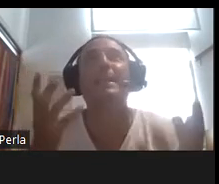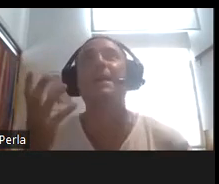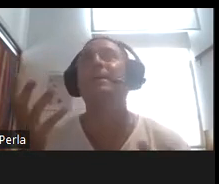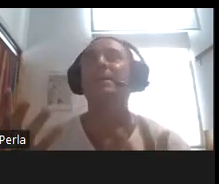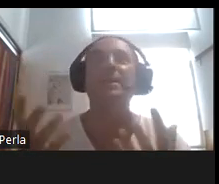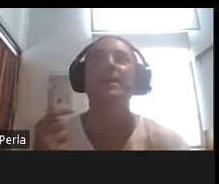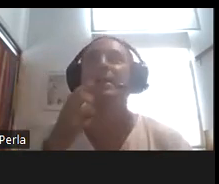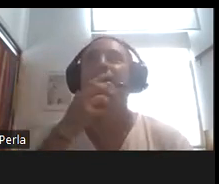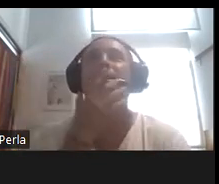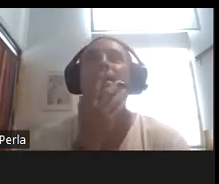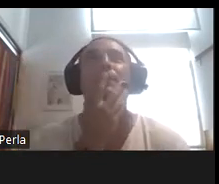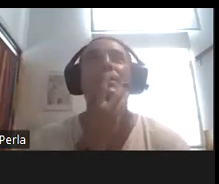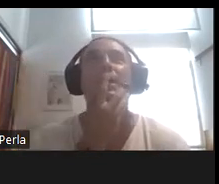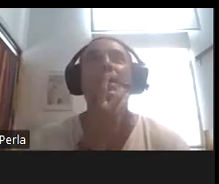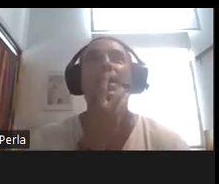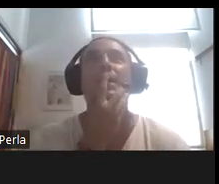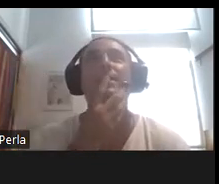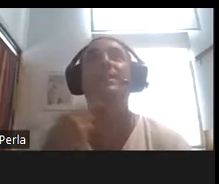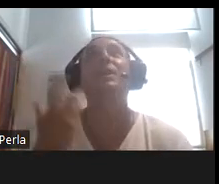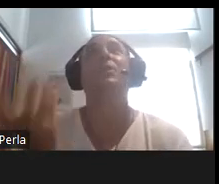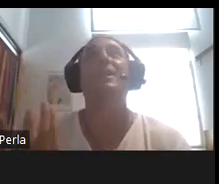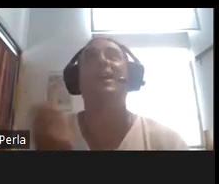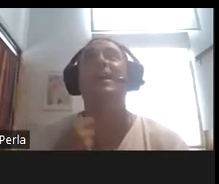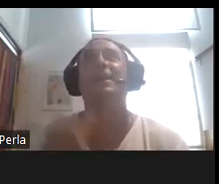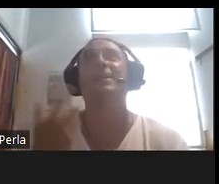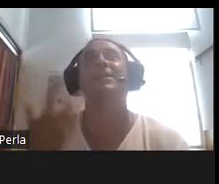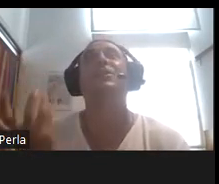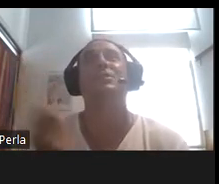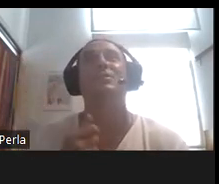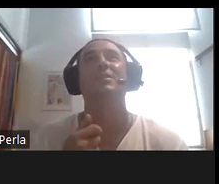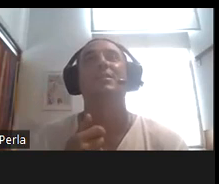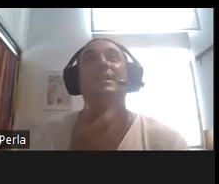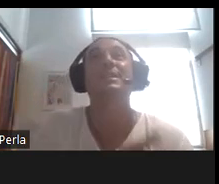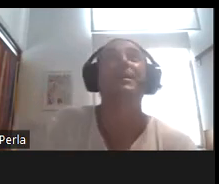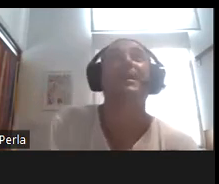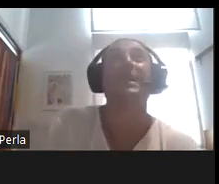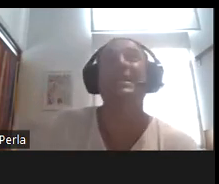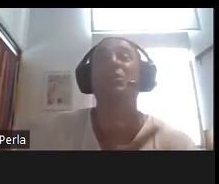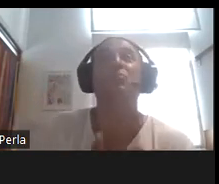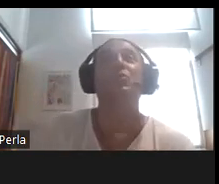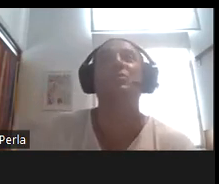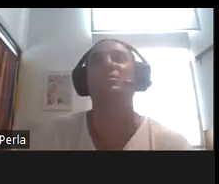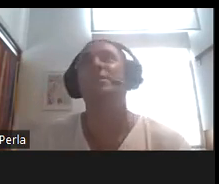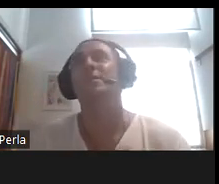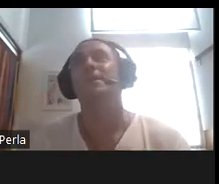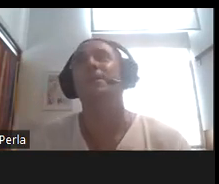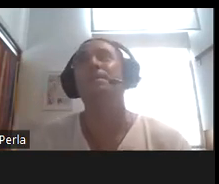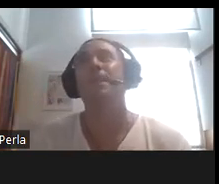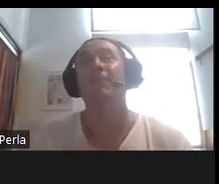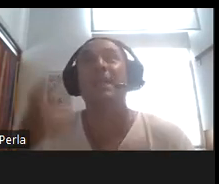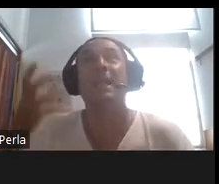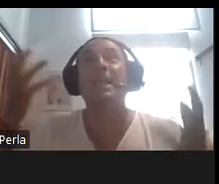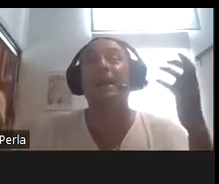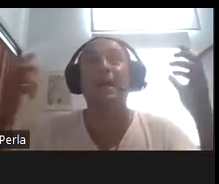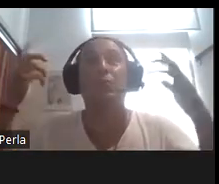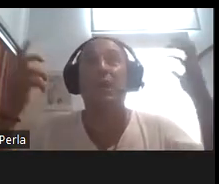la miraba así, decía, pucha, ¿qué incentivo requiere ella para hacerse el otro? Si ya sabe que duele, y duele un montón, ¿no? Y